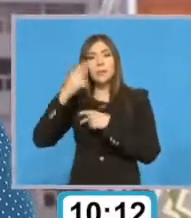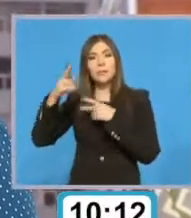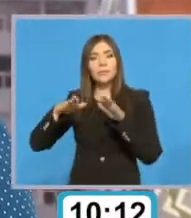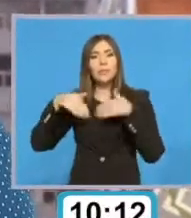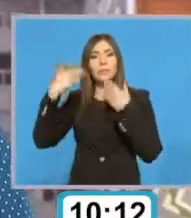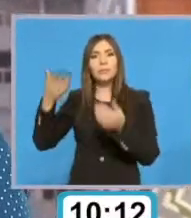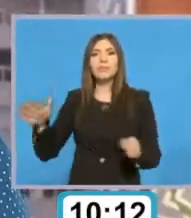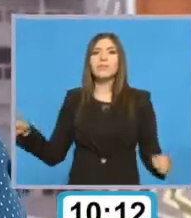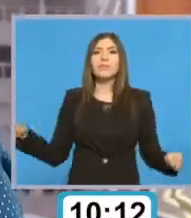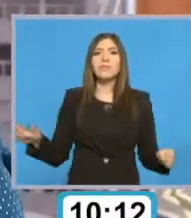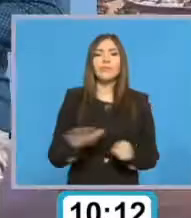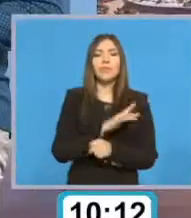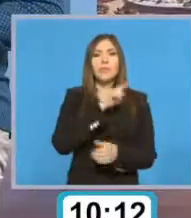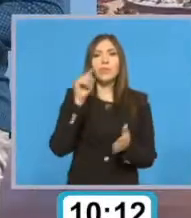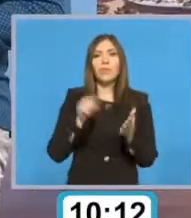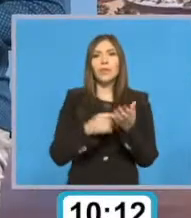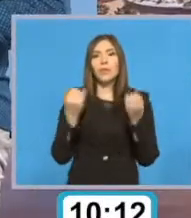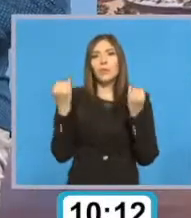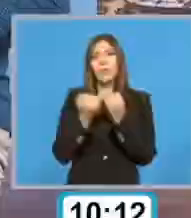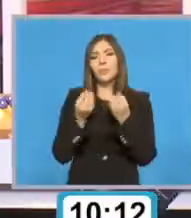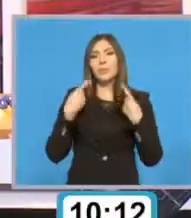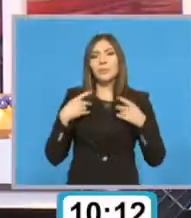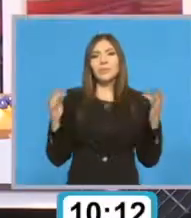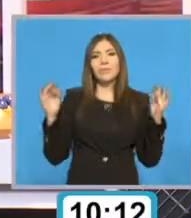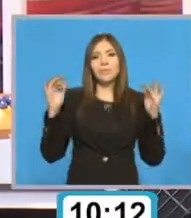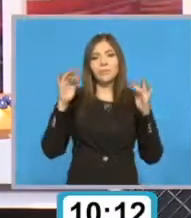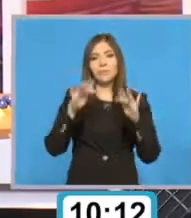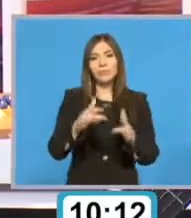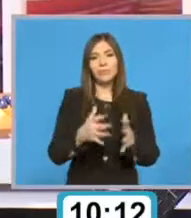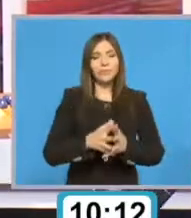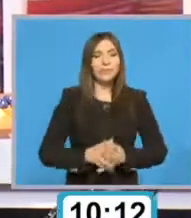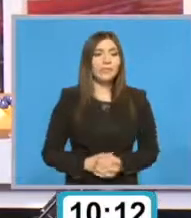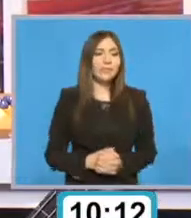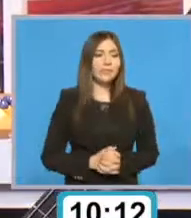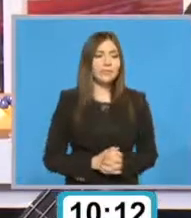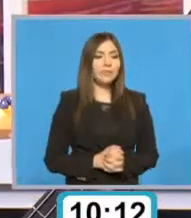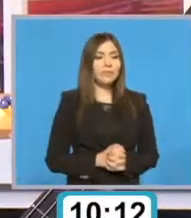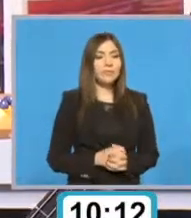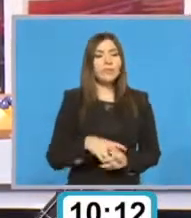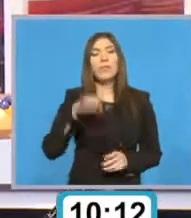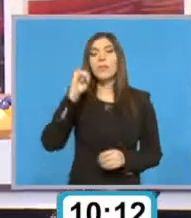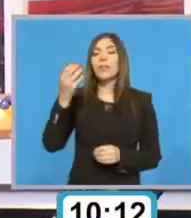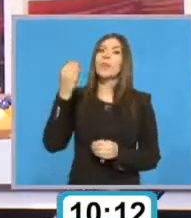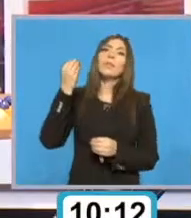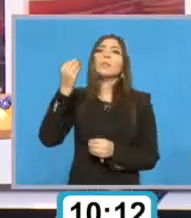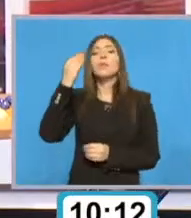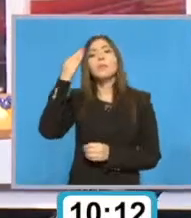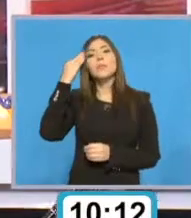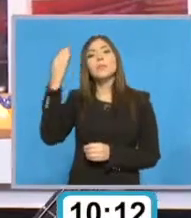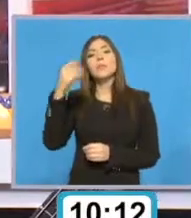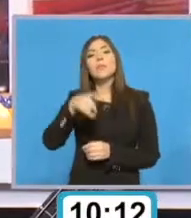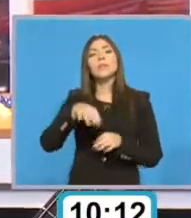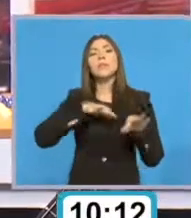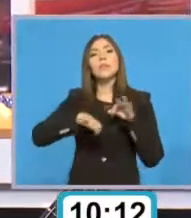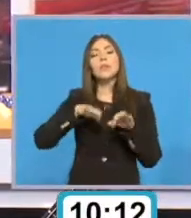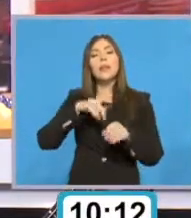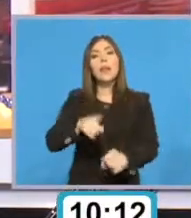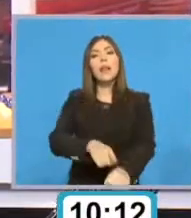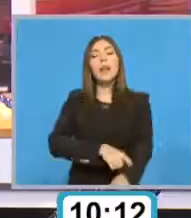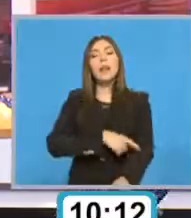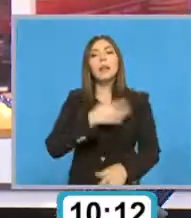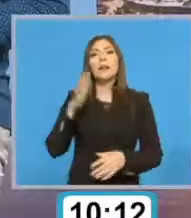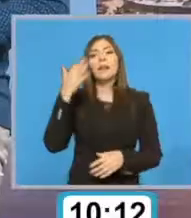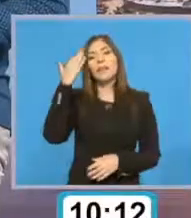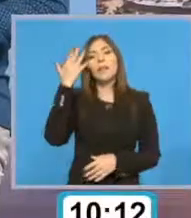un recinto de esta magnitud, de verdad. Bueno, sí, ha sido una carrera larga. Hemos venido, como te decía, casi durante 10 años. Hemos